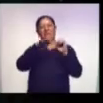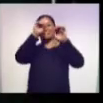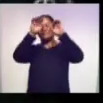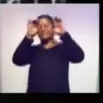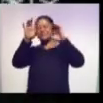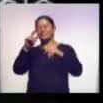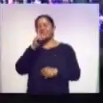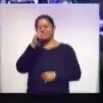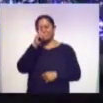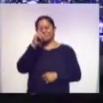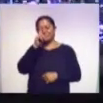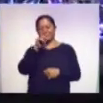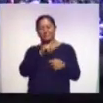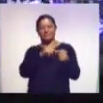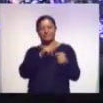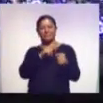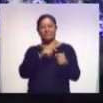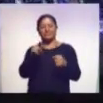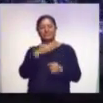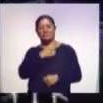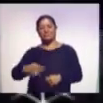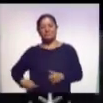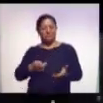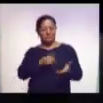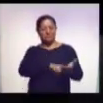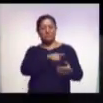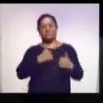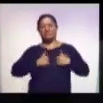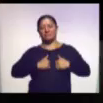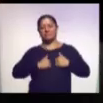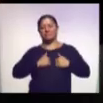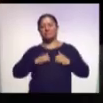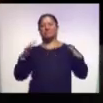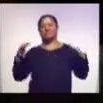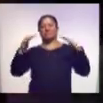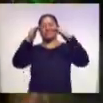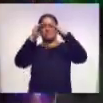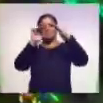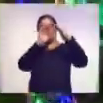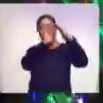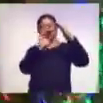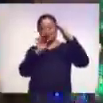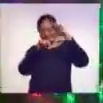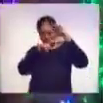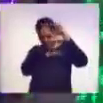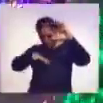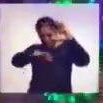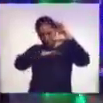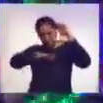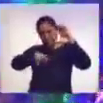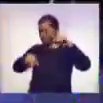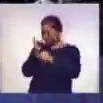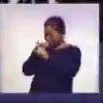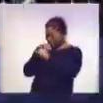población perteneciente al municipio de Cheutempan, ubicado a las faldas de la Malinche, ha inspirado múltiples escritos y ha sido motivo de